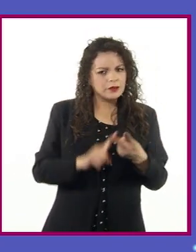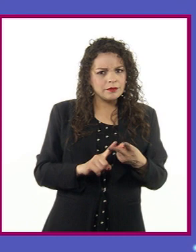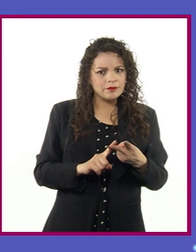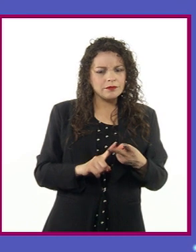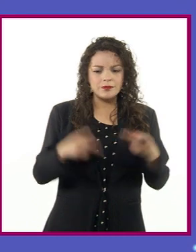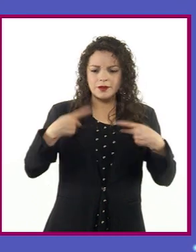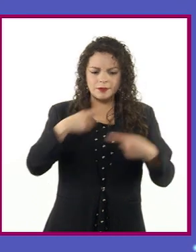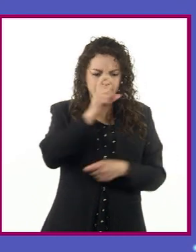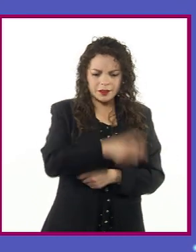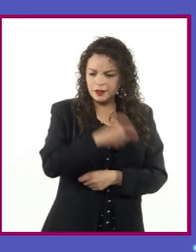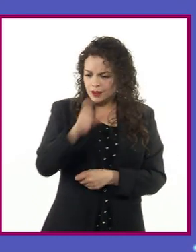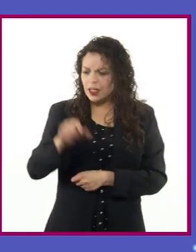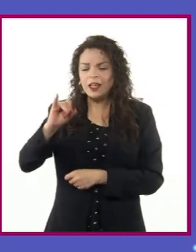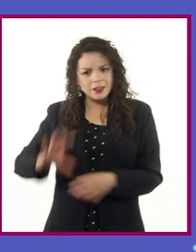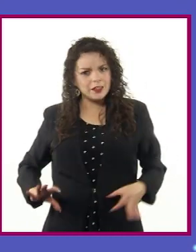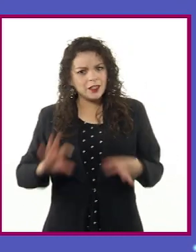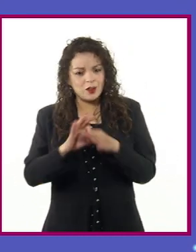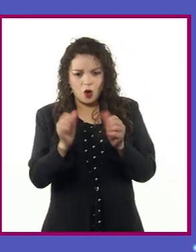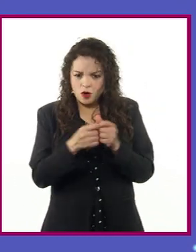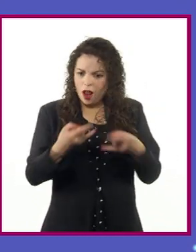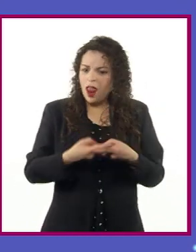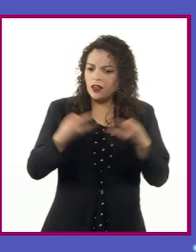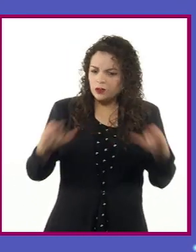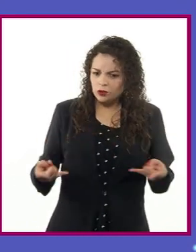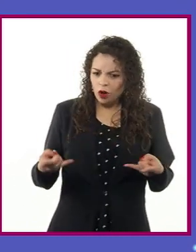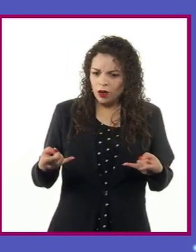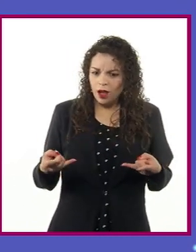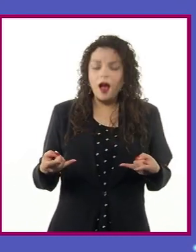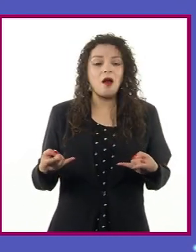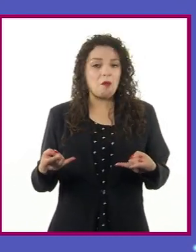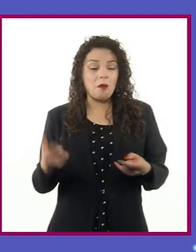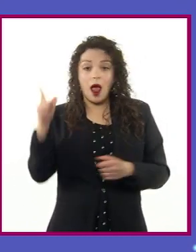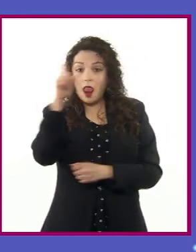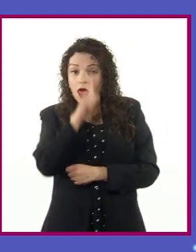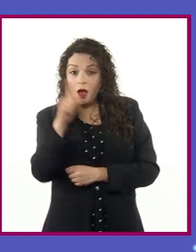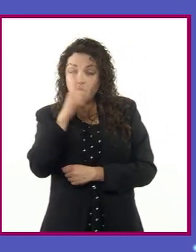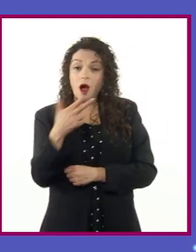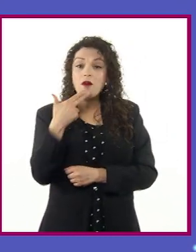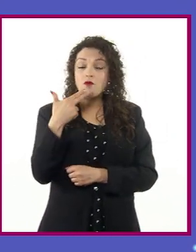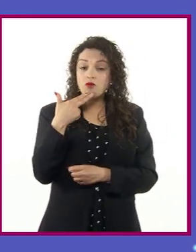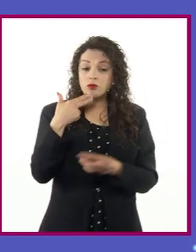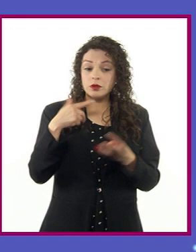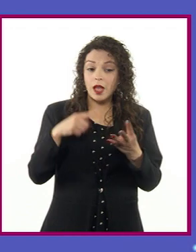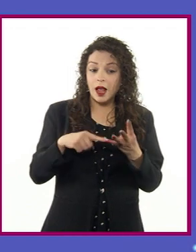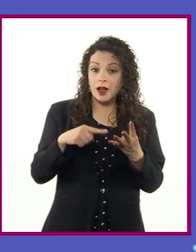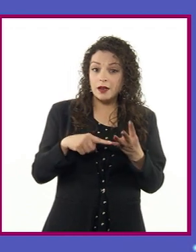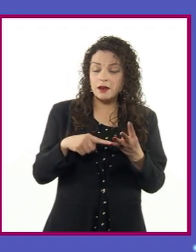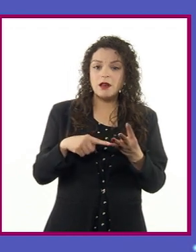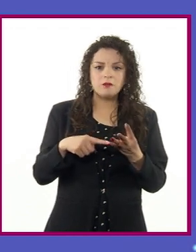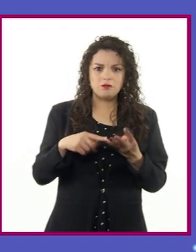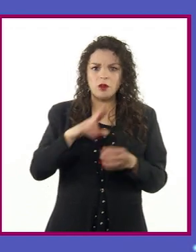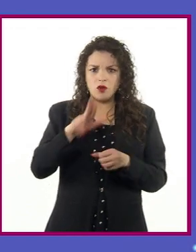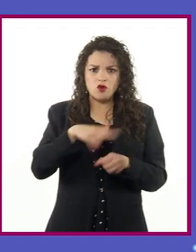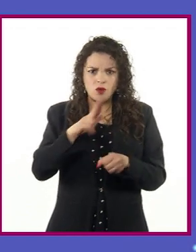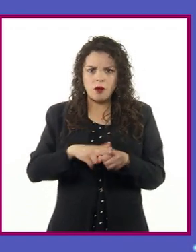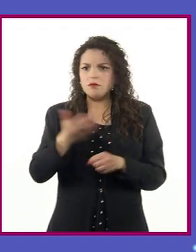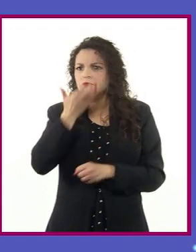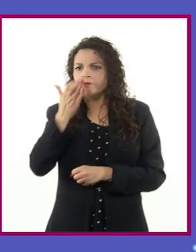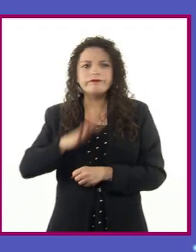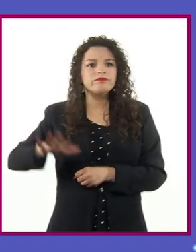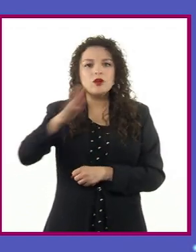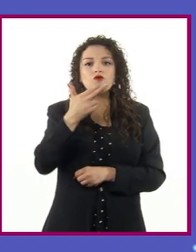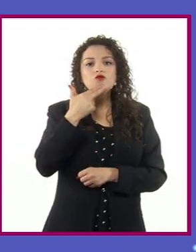son adecuados a la historia que se narra? ¿El lenguaje que se utiliza es coloquial y entendible para